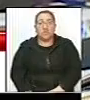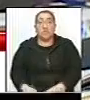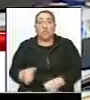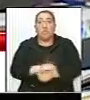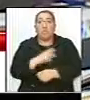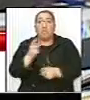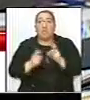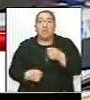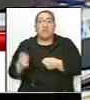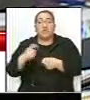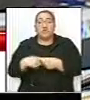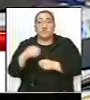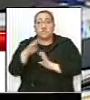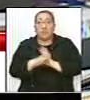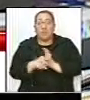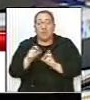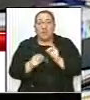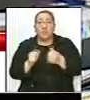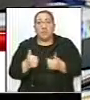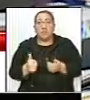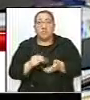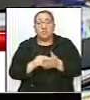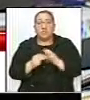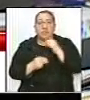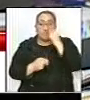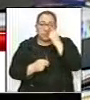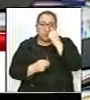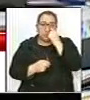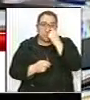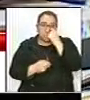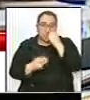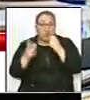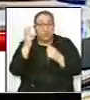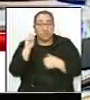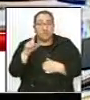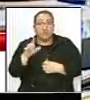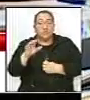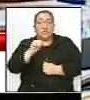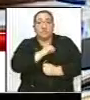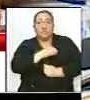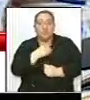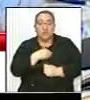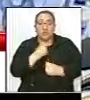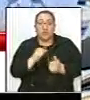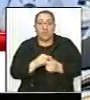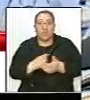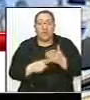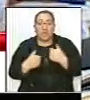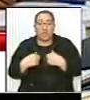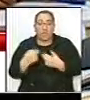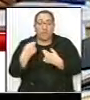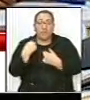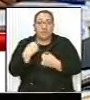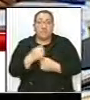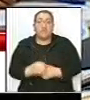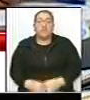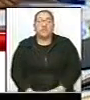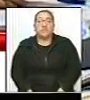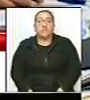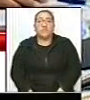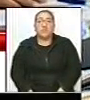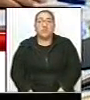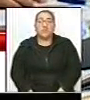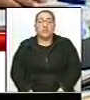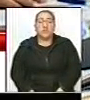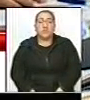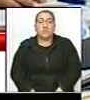en la generación del PBI, y sería bueno escuchar de un ministerio como el que tiene a su cargo, digamos, la fijación